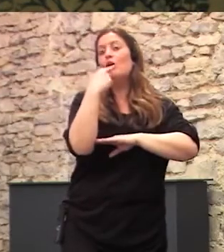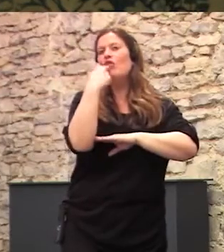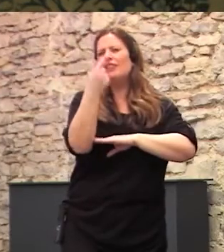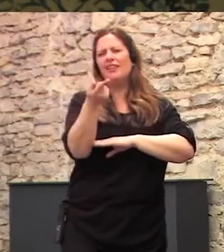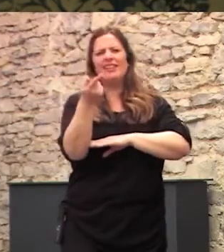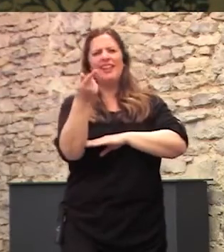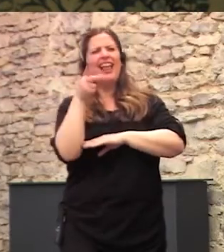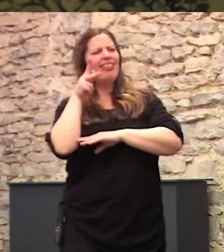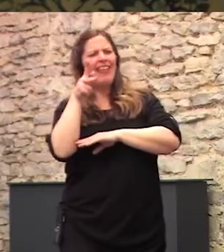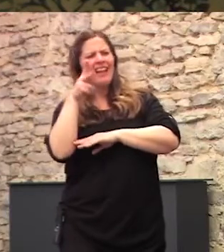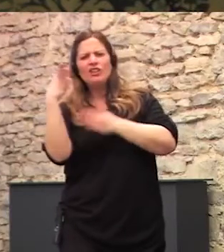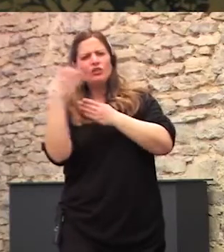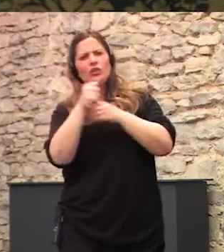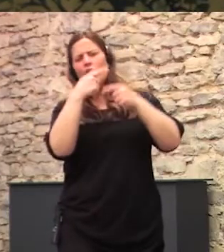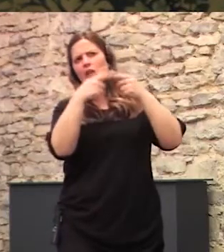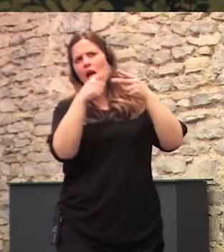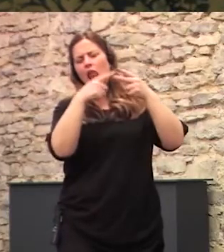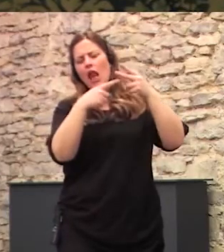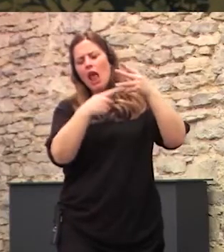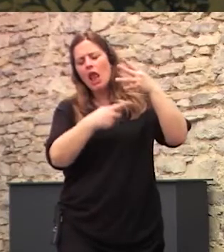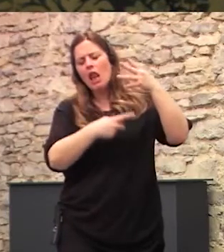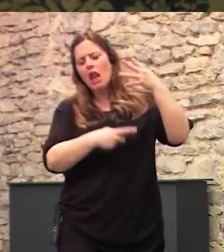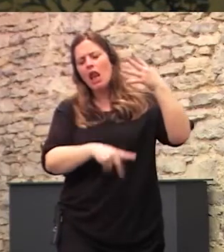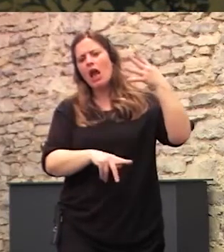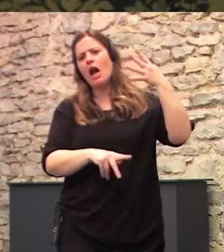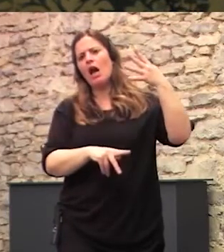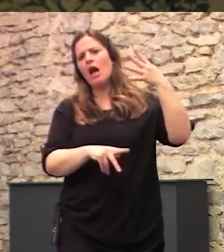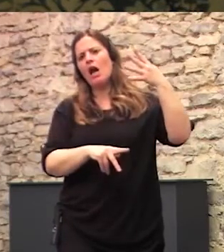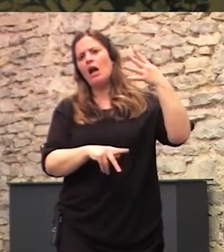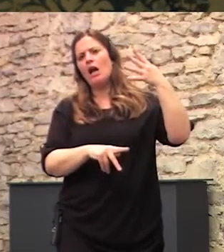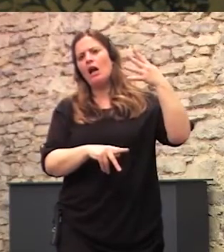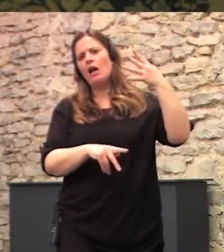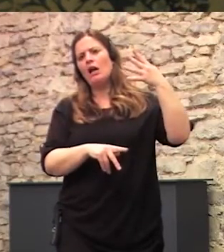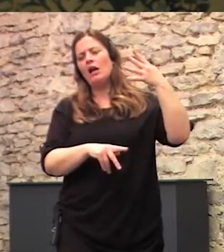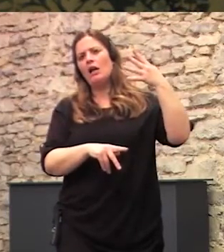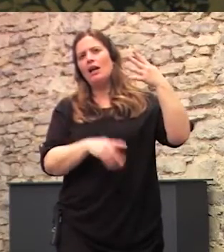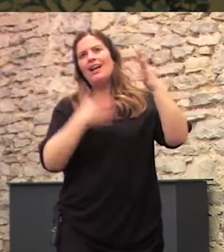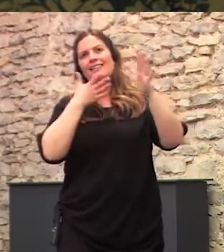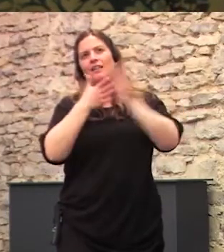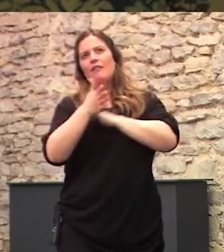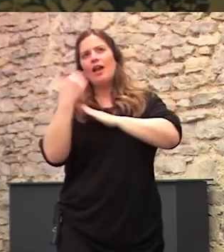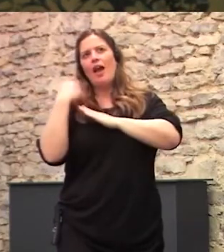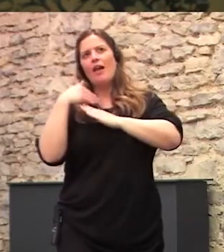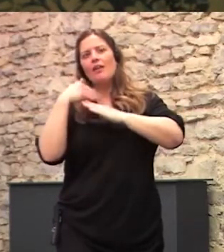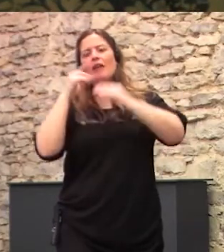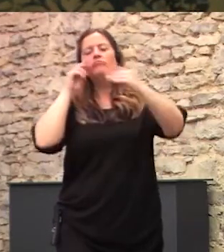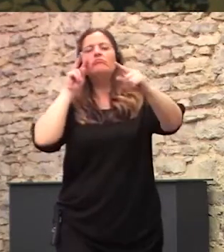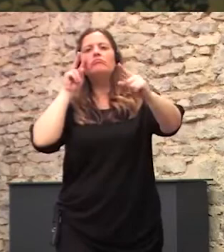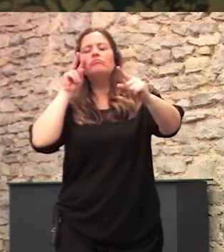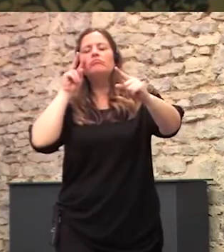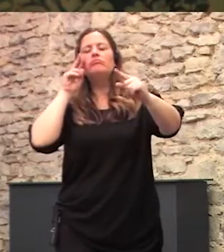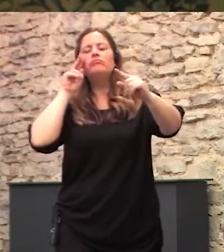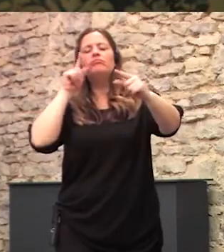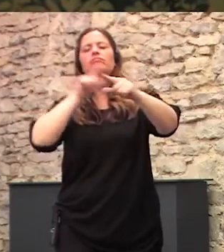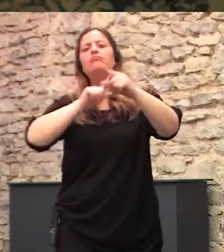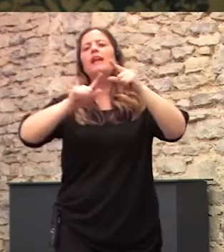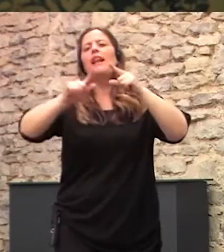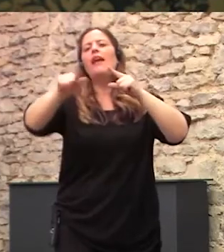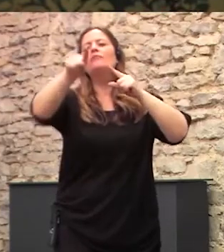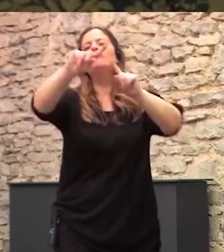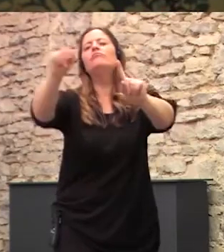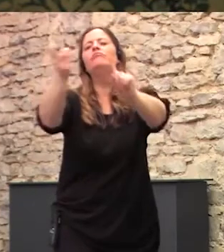estos derechos no constituyen el horizonte, sino constituyen el punto de